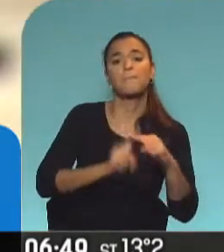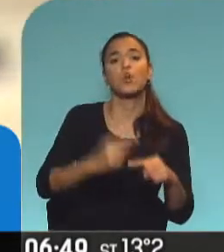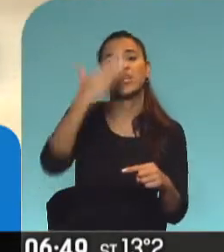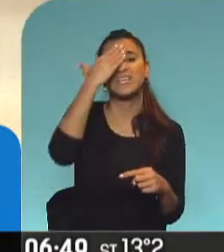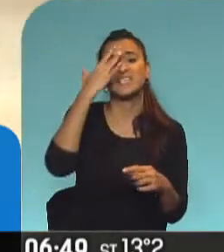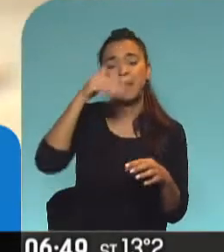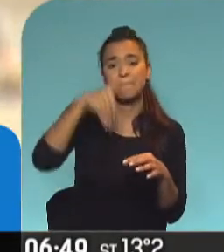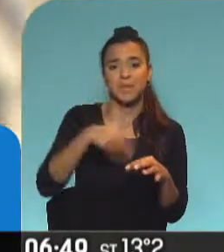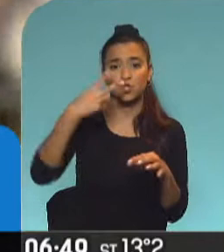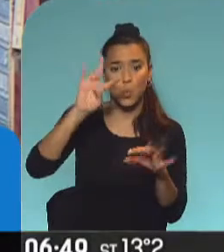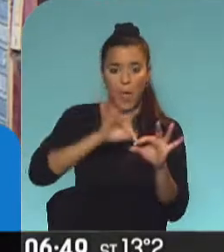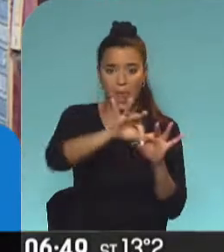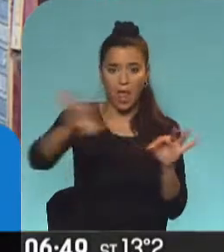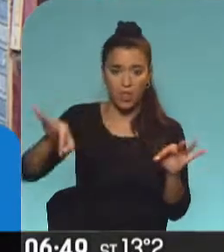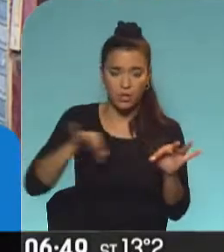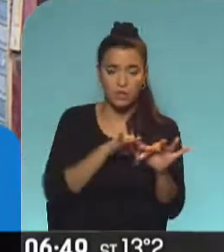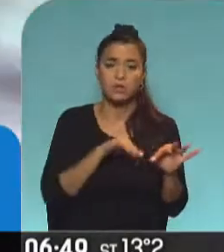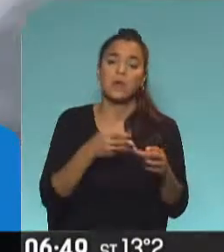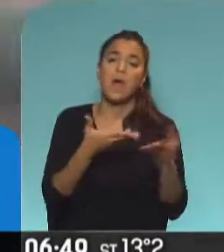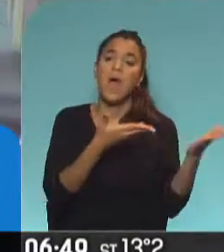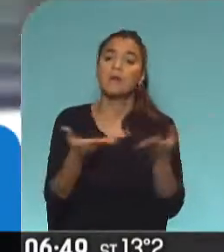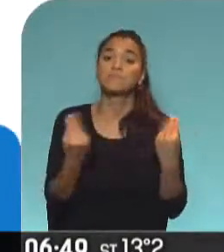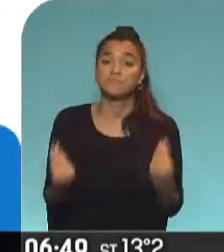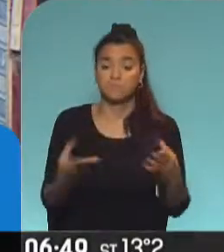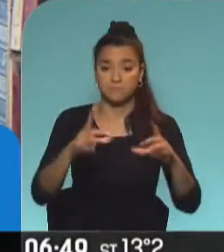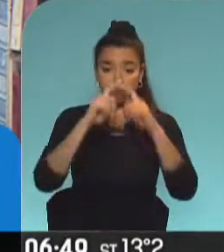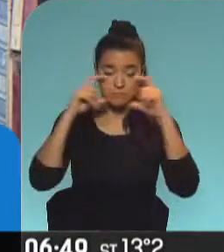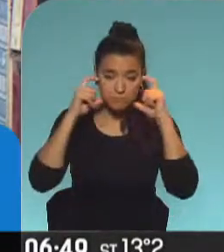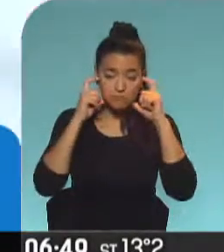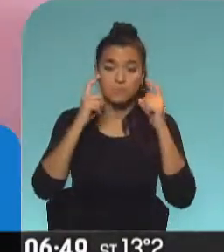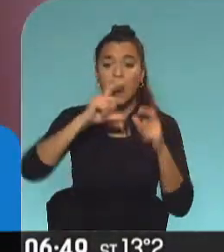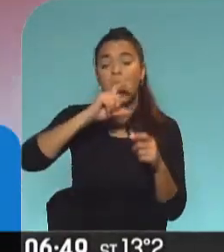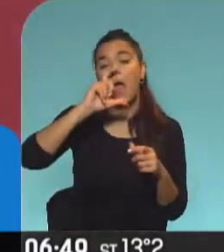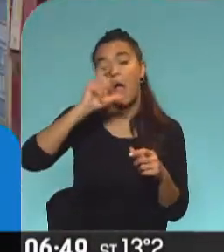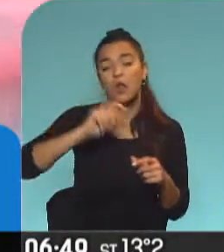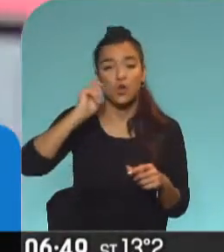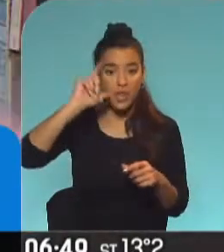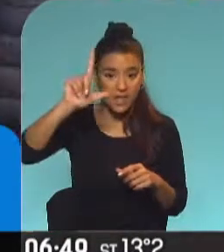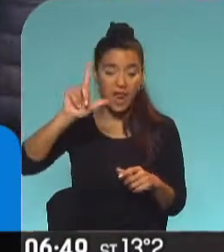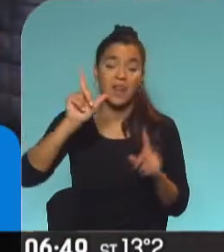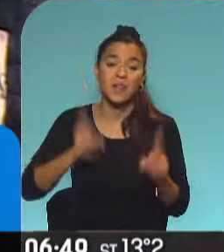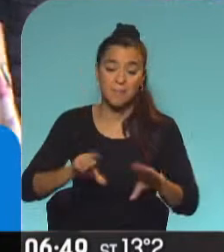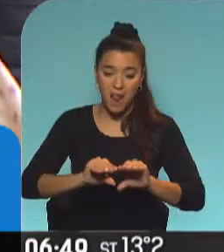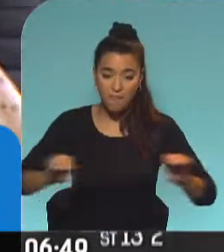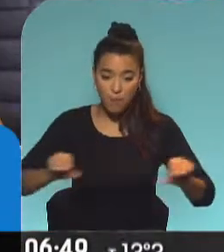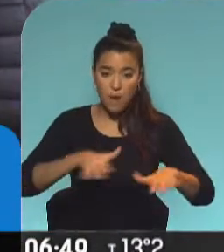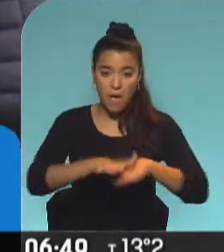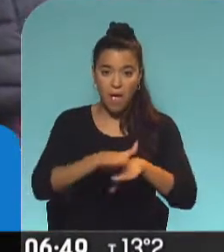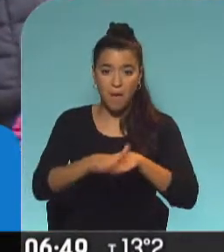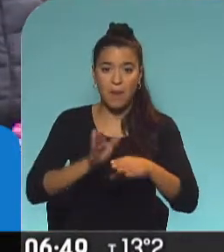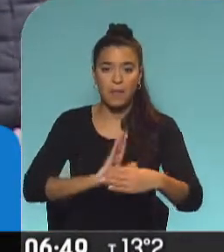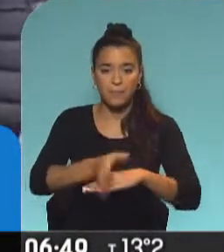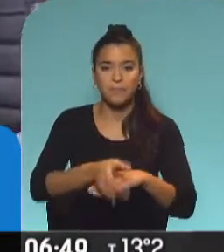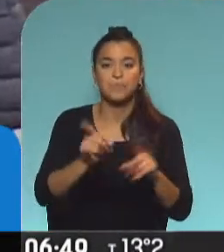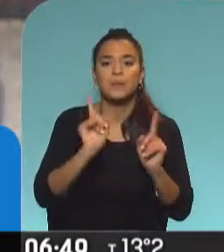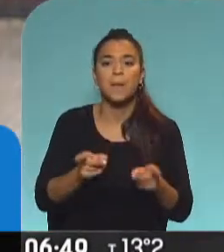la atención al público tiene que ser con tapaboca, tiene que haber alcohol en gel y alfombra sanitizante en la entrada de los locales. Y obviamente un